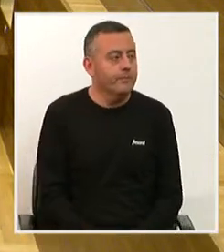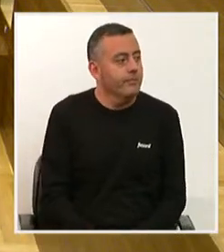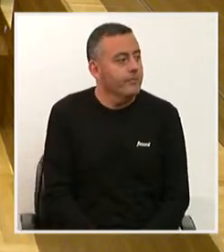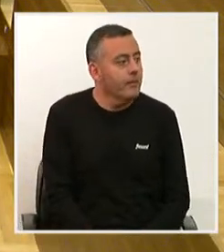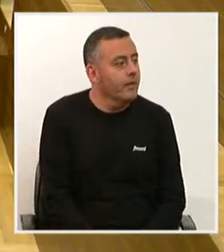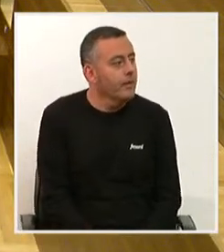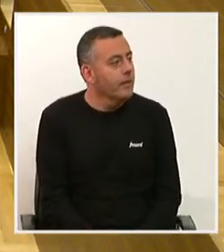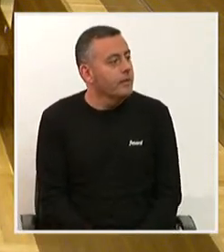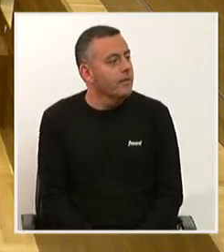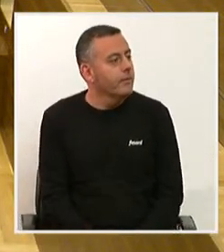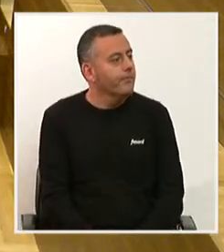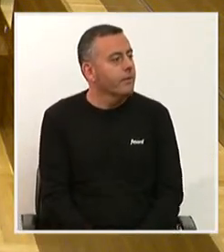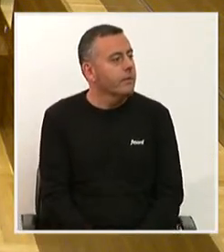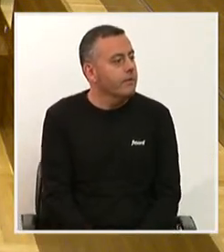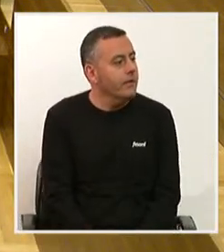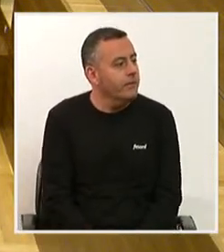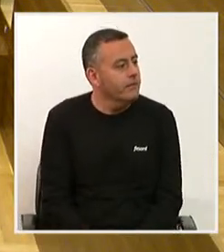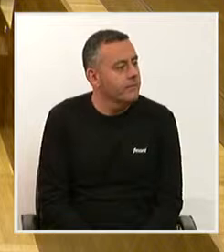pastor